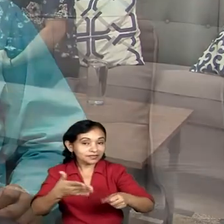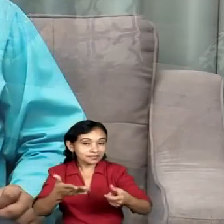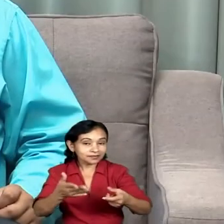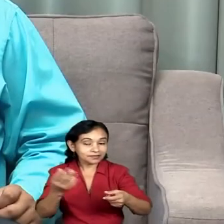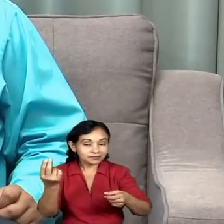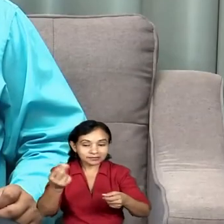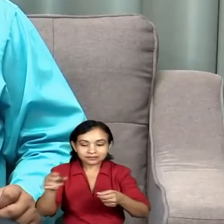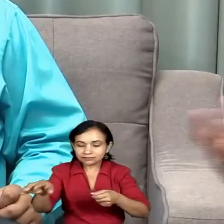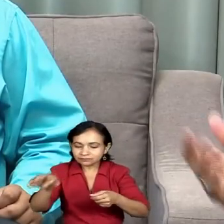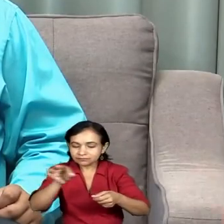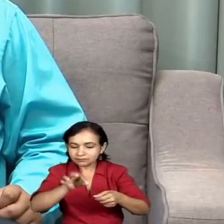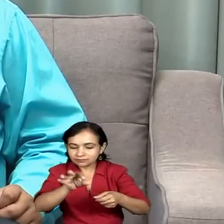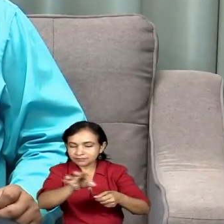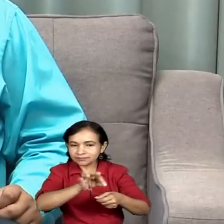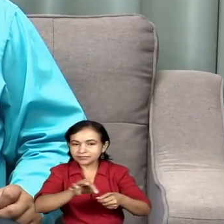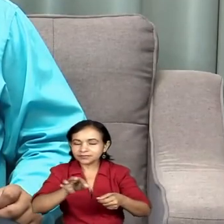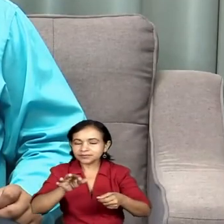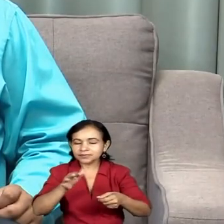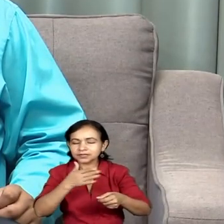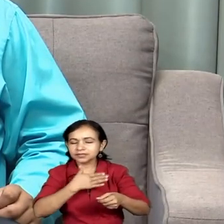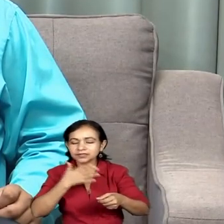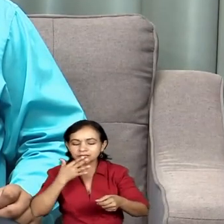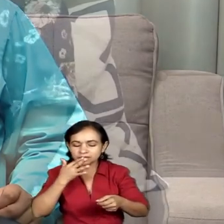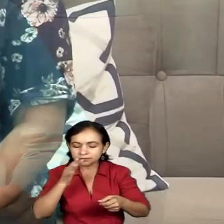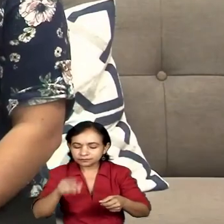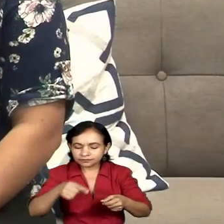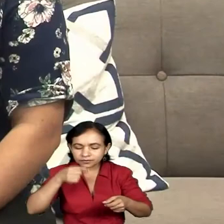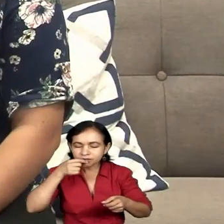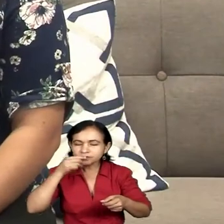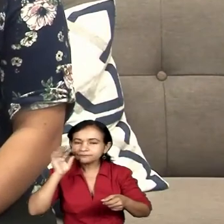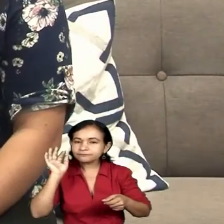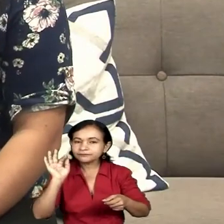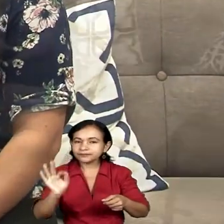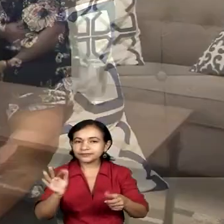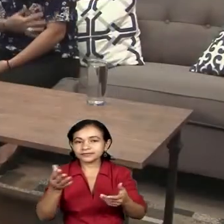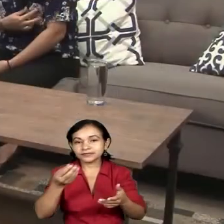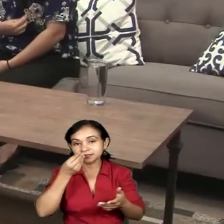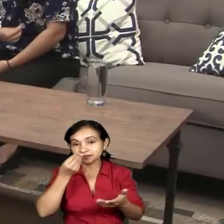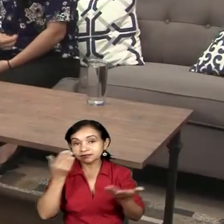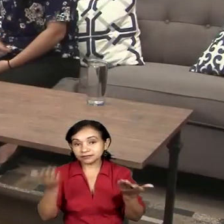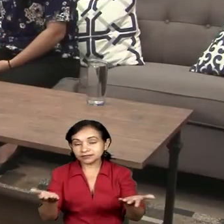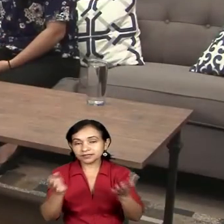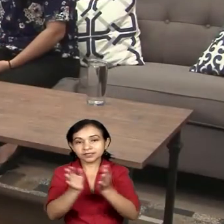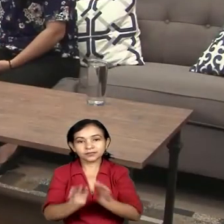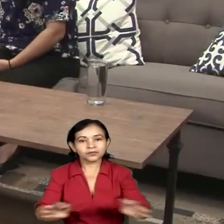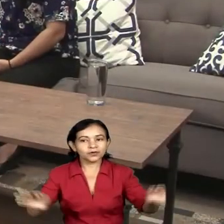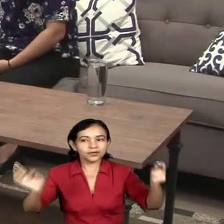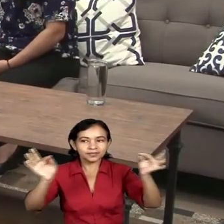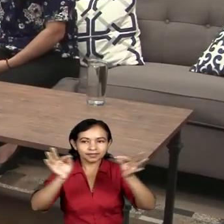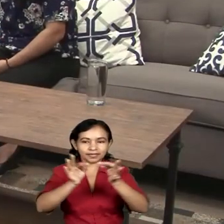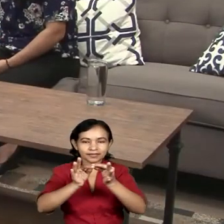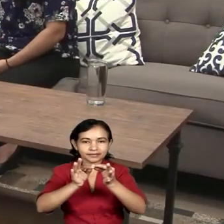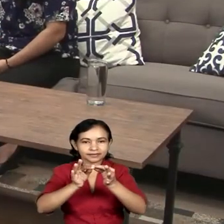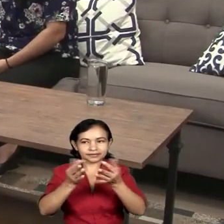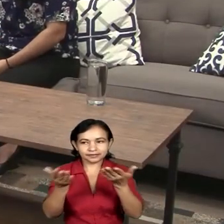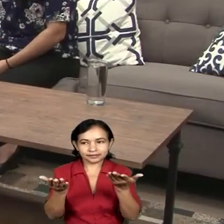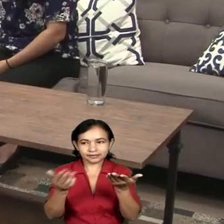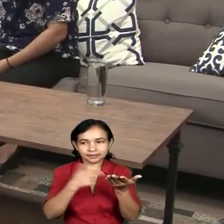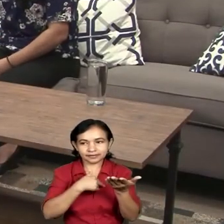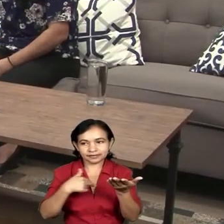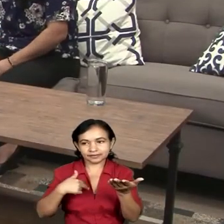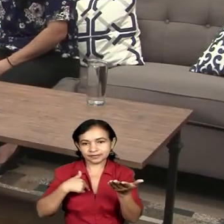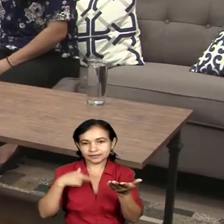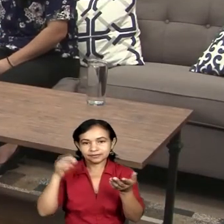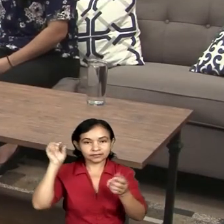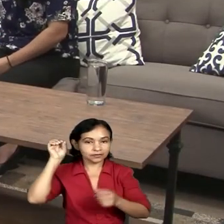utilizar cada uno de ellos y a darle más sabor a cada una de nuestras comidas. Y es algo muy importante, porque también no es un evento aislado, porque también ustedes a